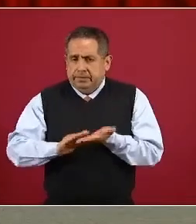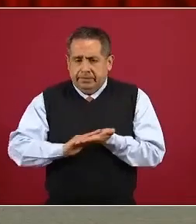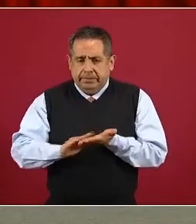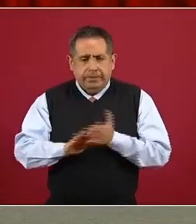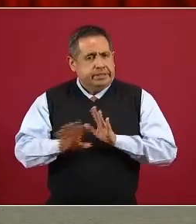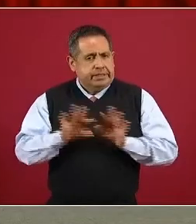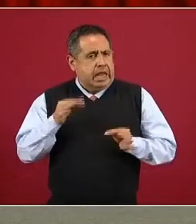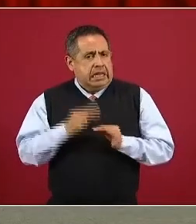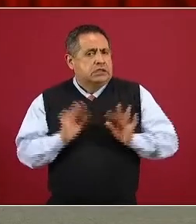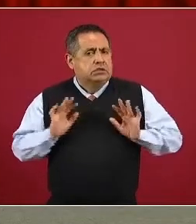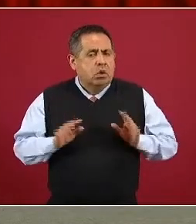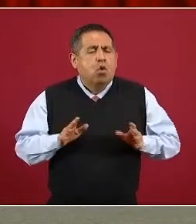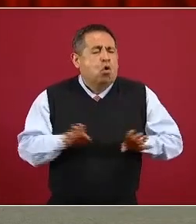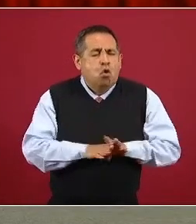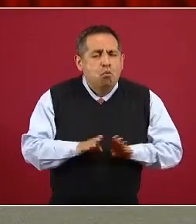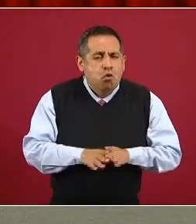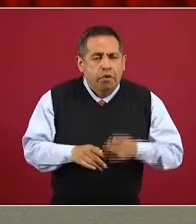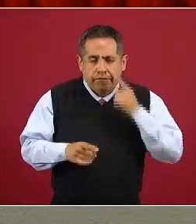Adelante, por favor.